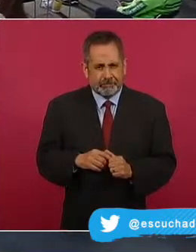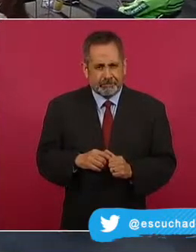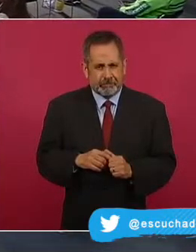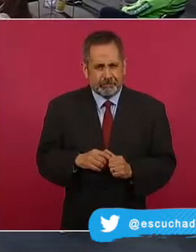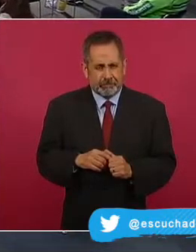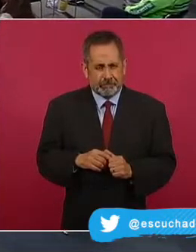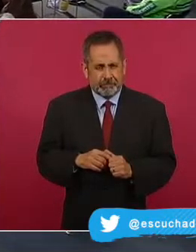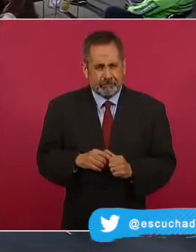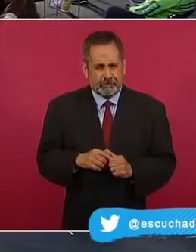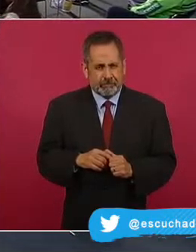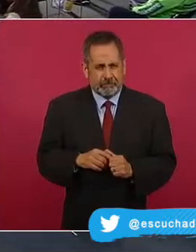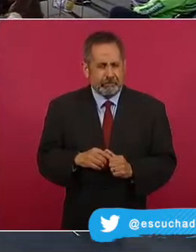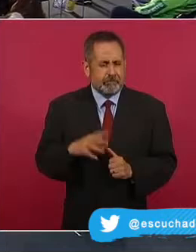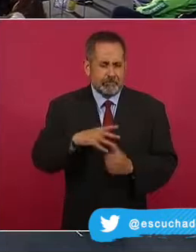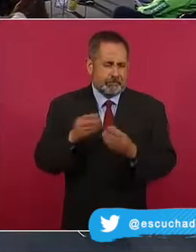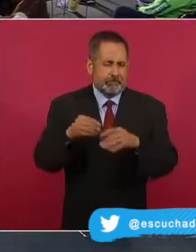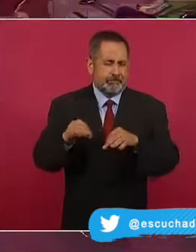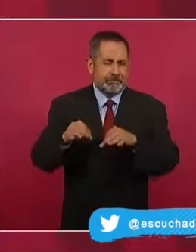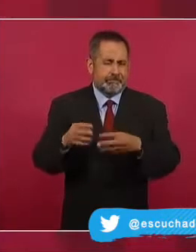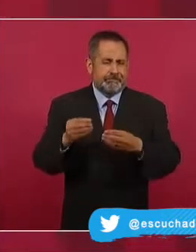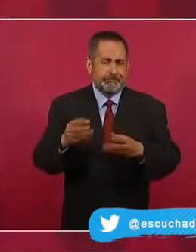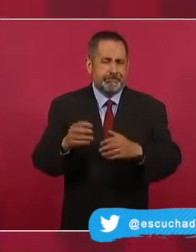Sí, tenemos bastante.